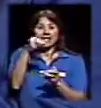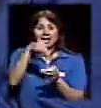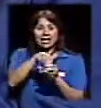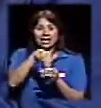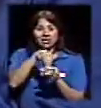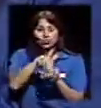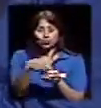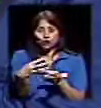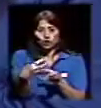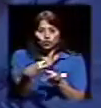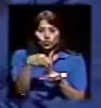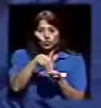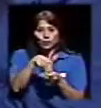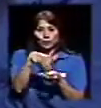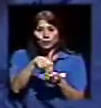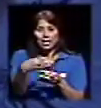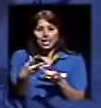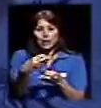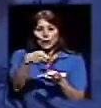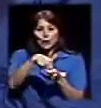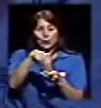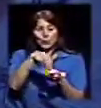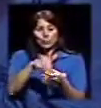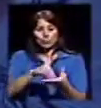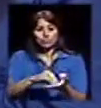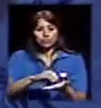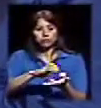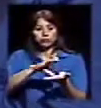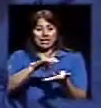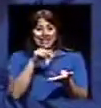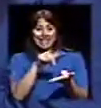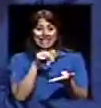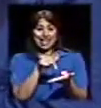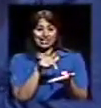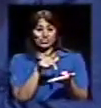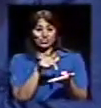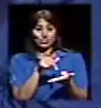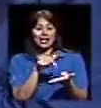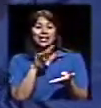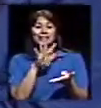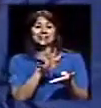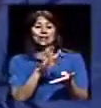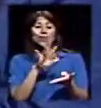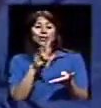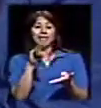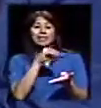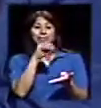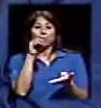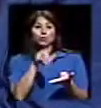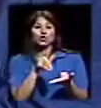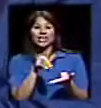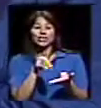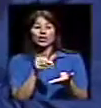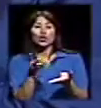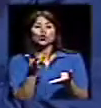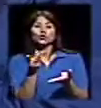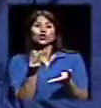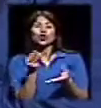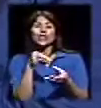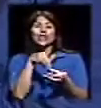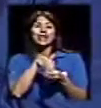ingresos, para el 2014, el 57% son ingresos corrientes, es